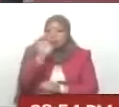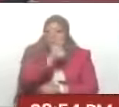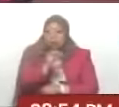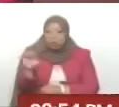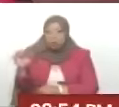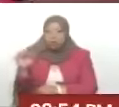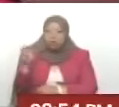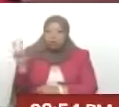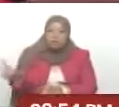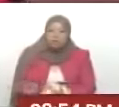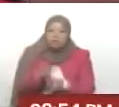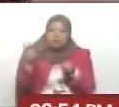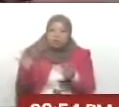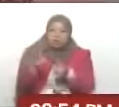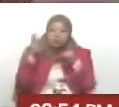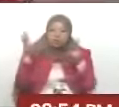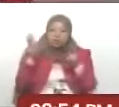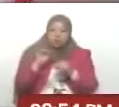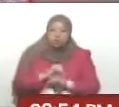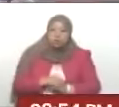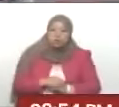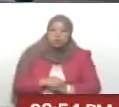de La Victoria. Correcto.